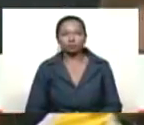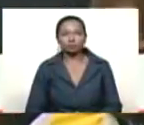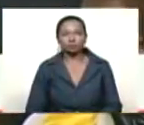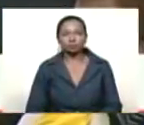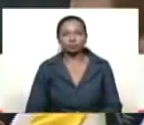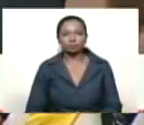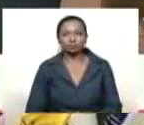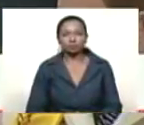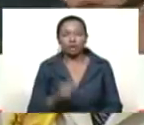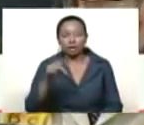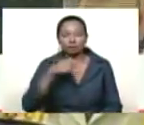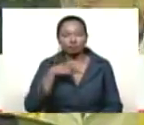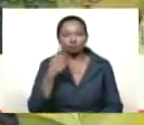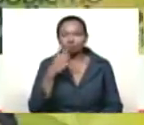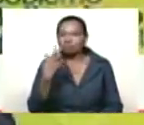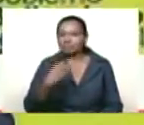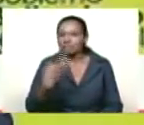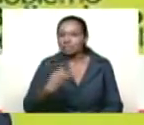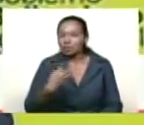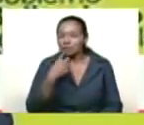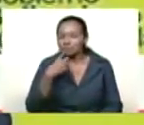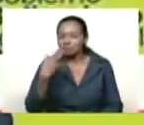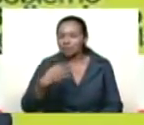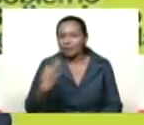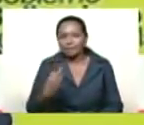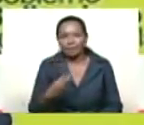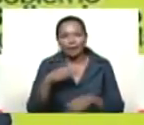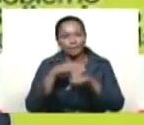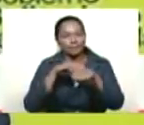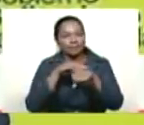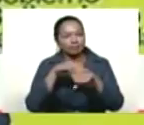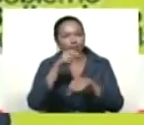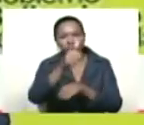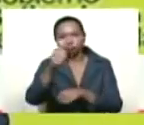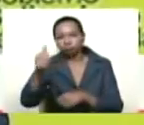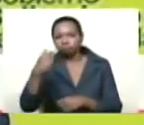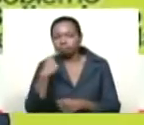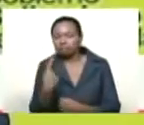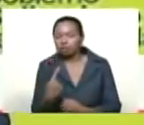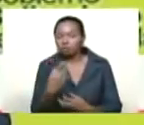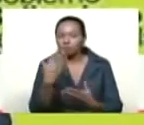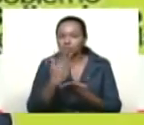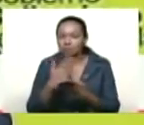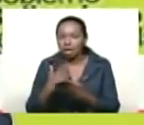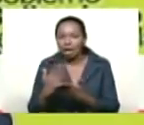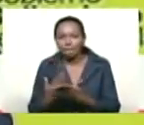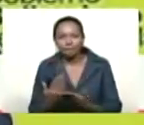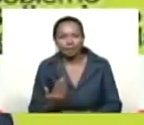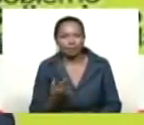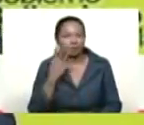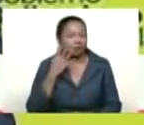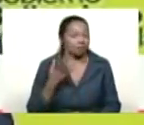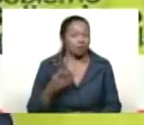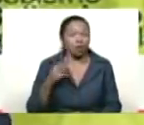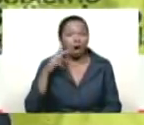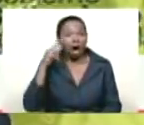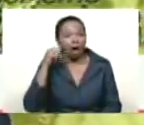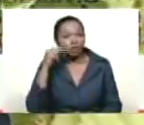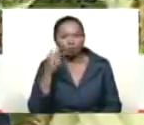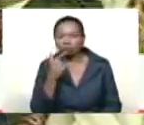Aquí estamos, yo siempre les digo a los ministros, le digo al profesor Aristóbulo